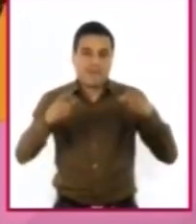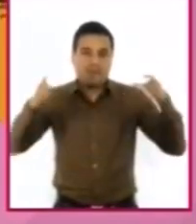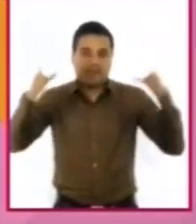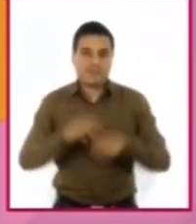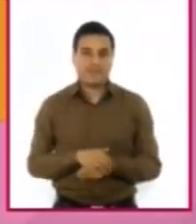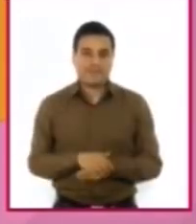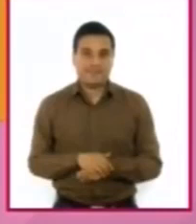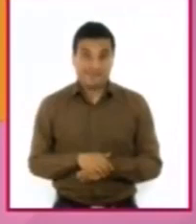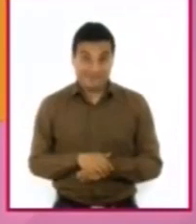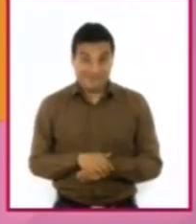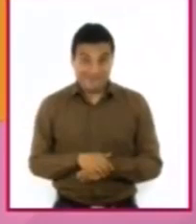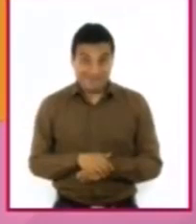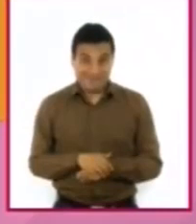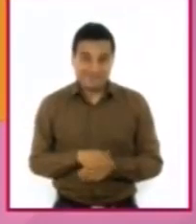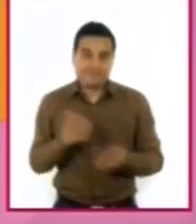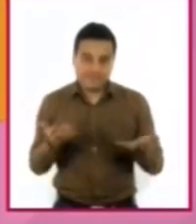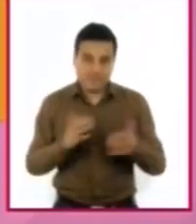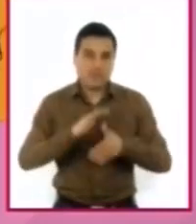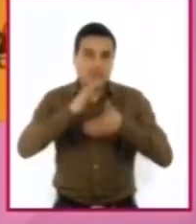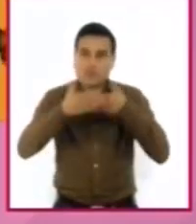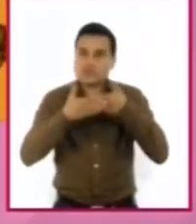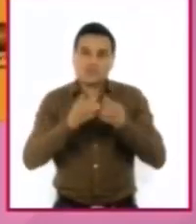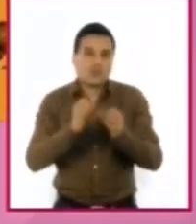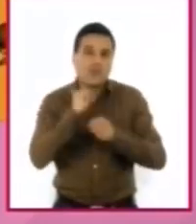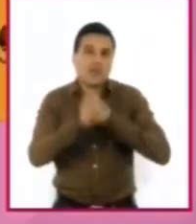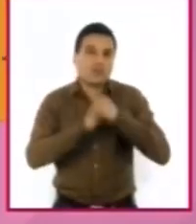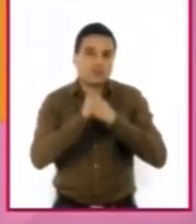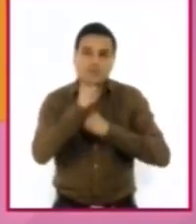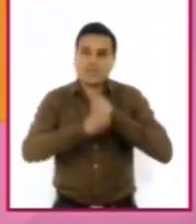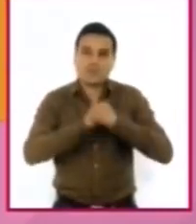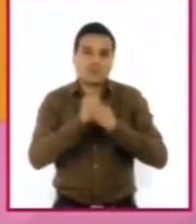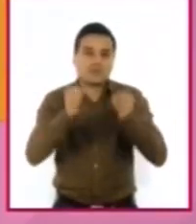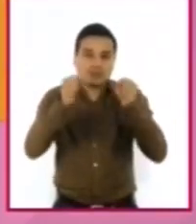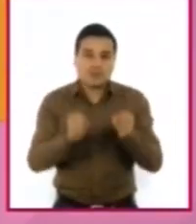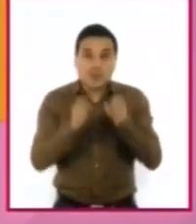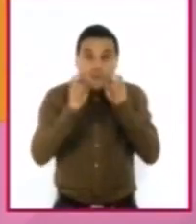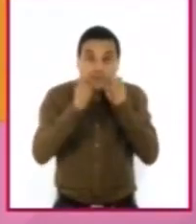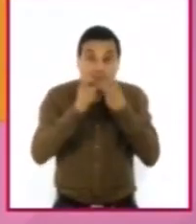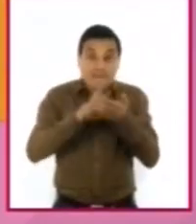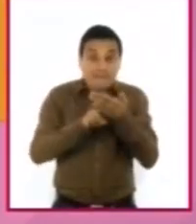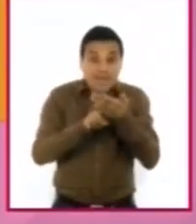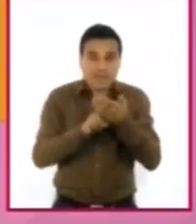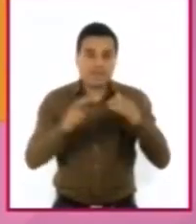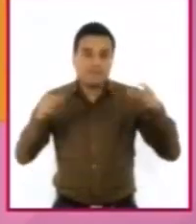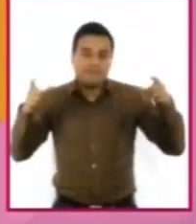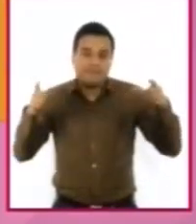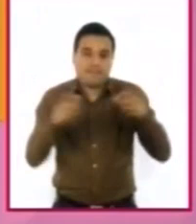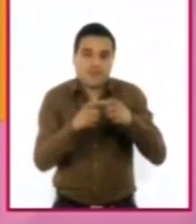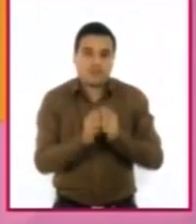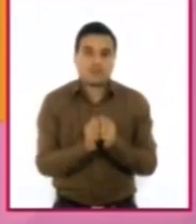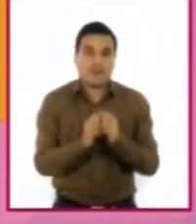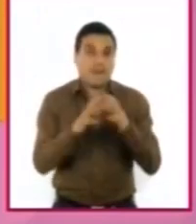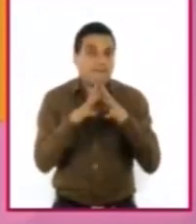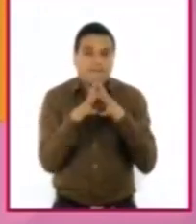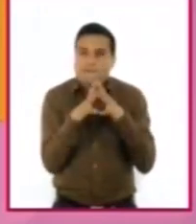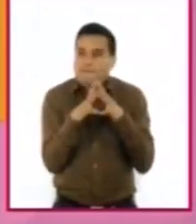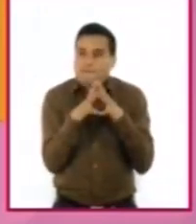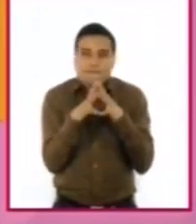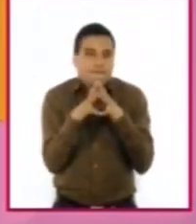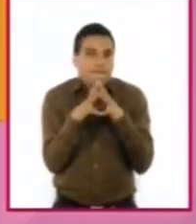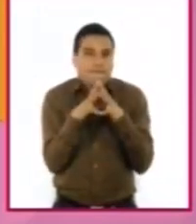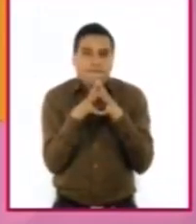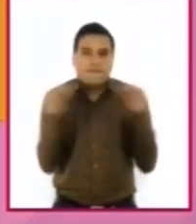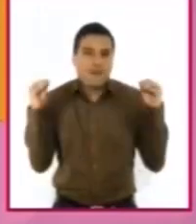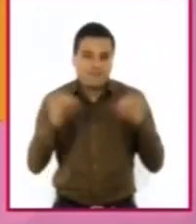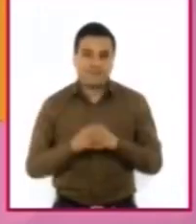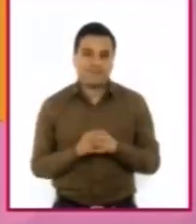esta dinámica, en las siguientes generaciones habrá cada vez menos escarabajos verdes y llegará un momento en el cual todos los